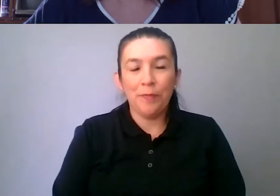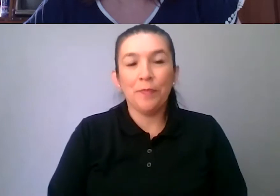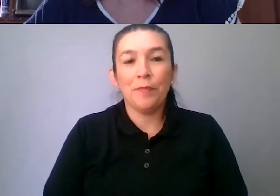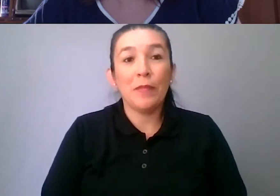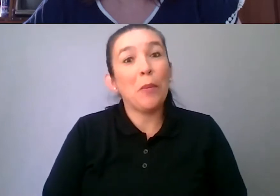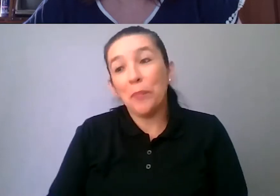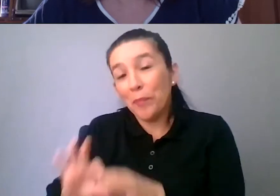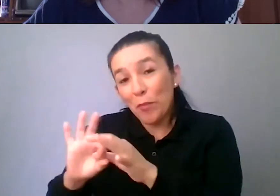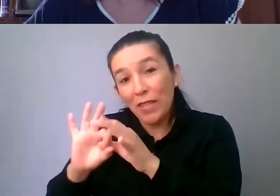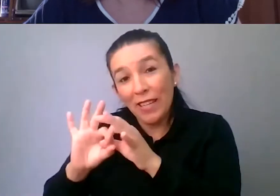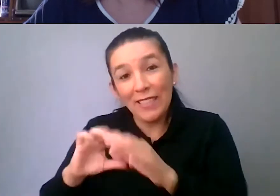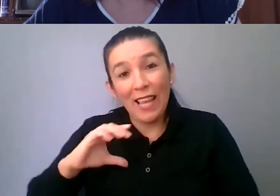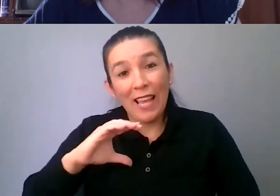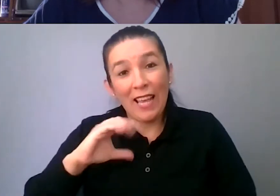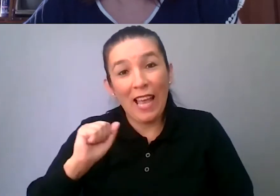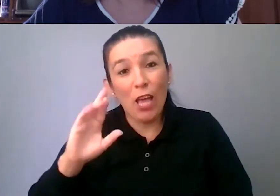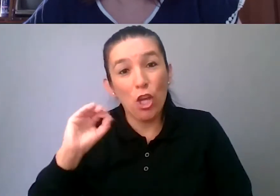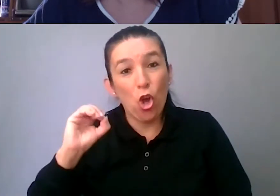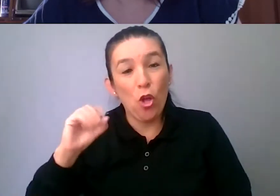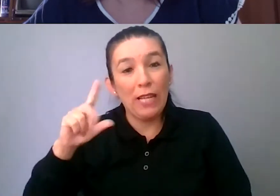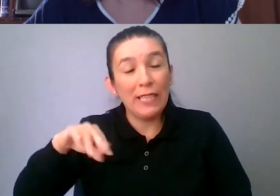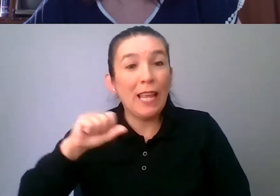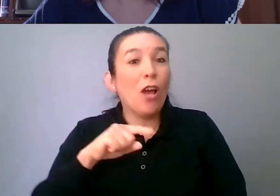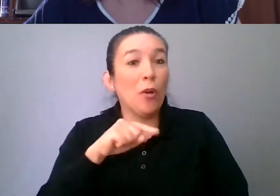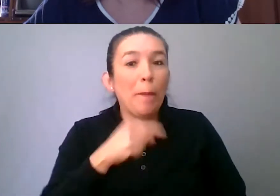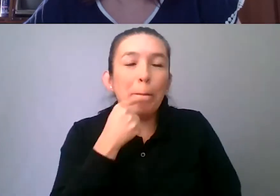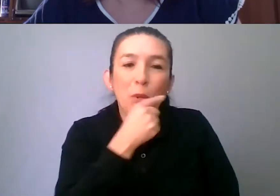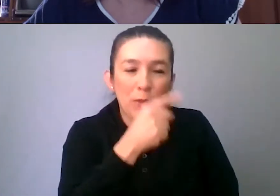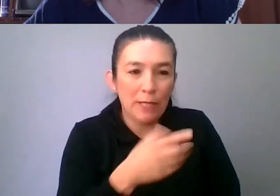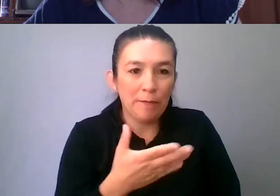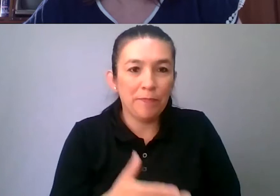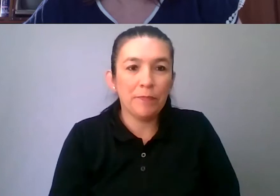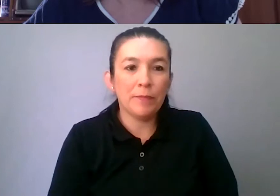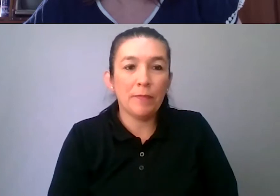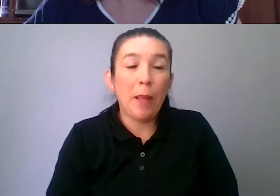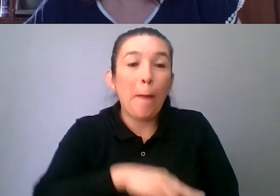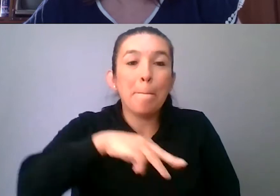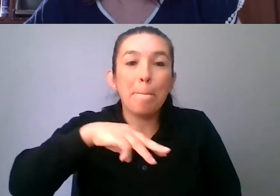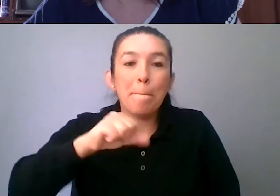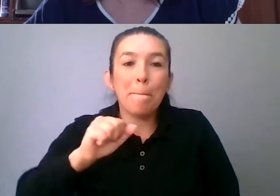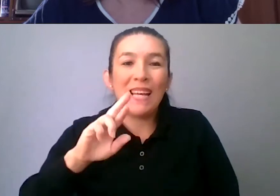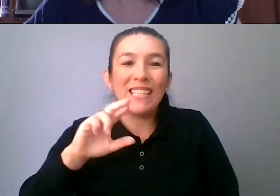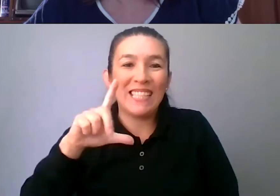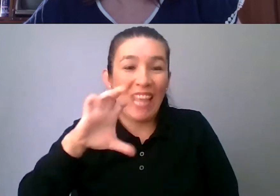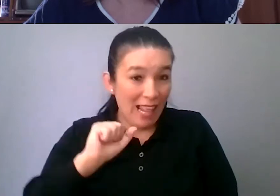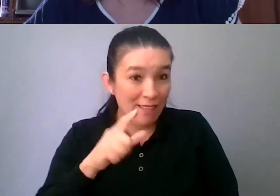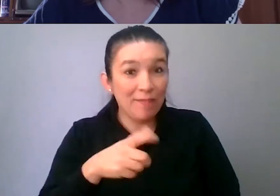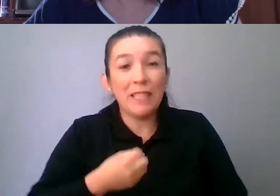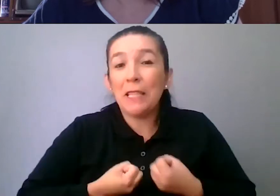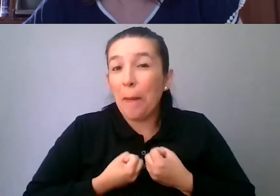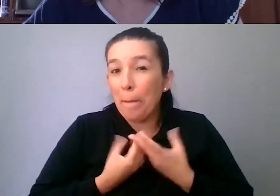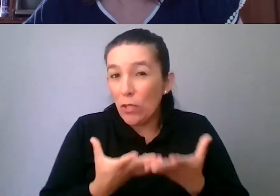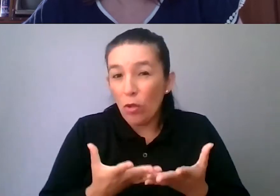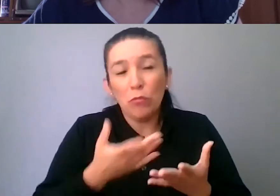Muchas gracias, Carolina. Esta para Marcela, una pregunta ahora. Marcela, esta expresión, dada la